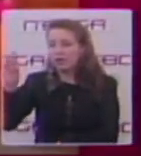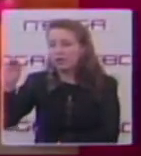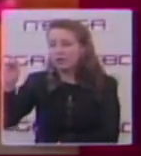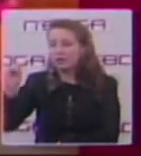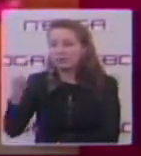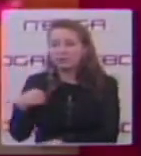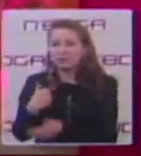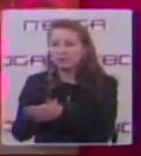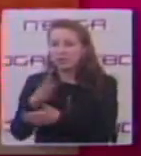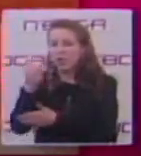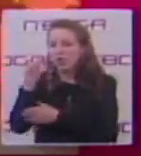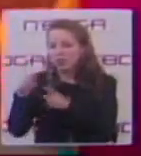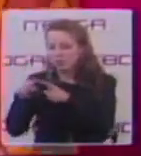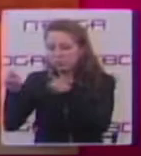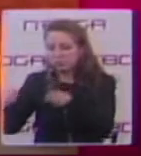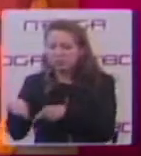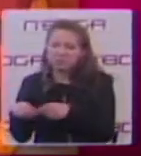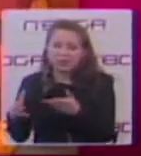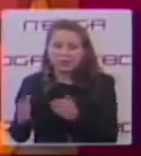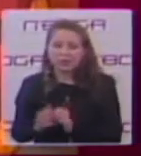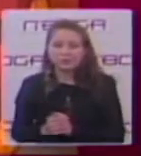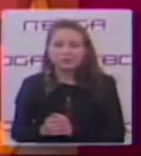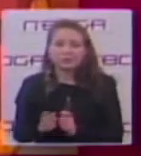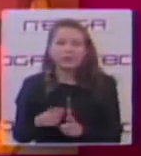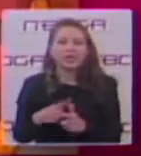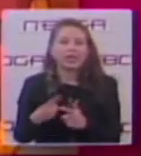de 40 metros cuadrados. Entonces,